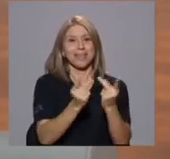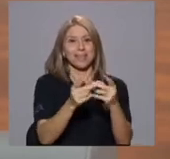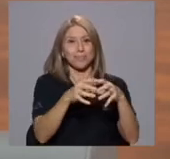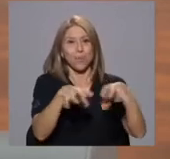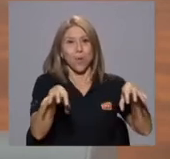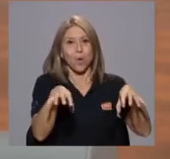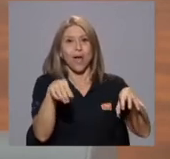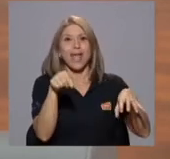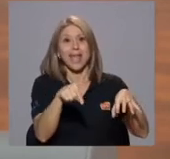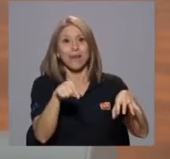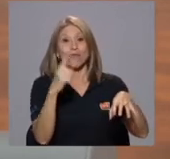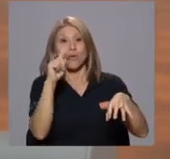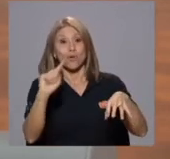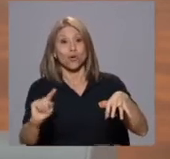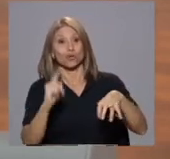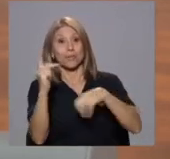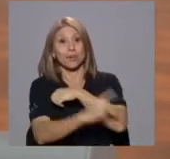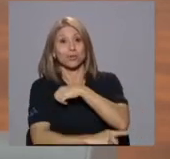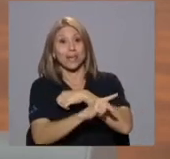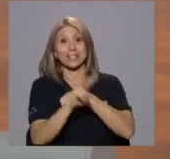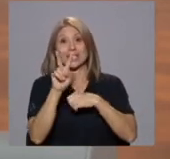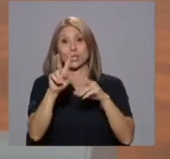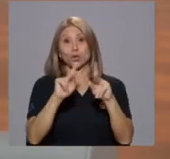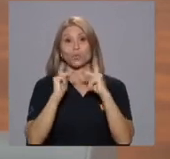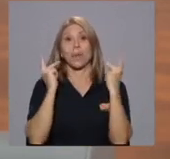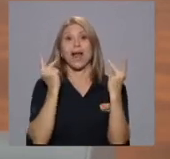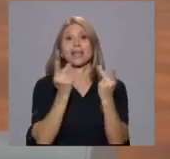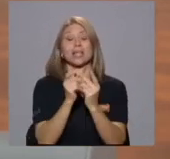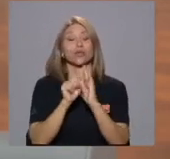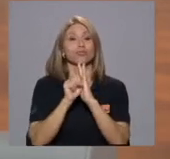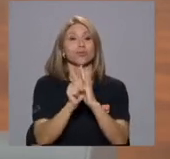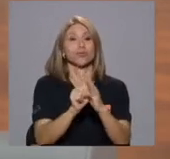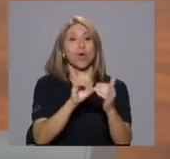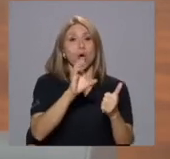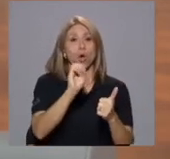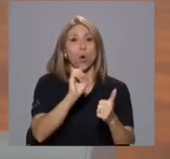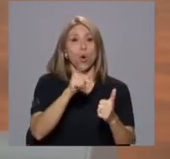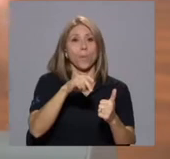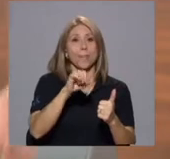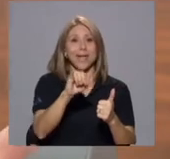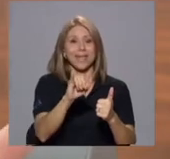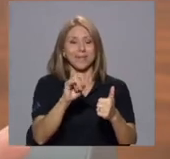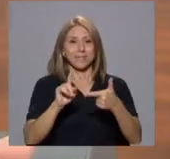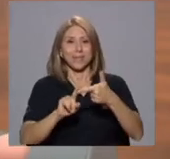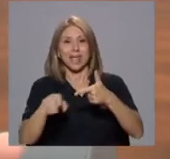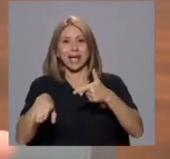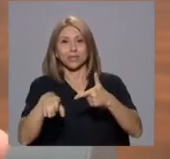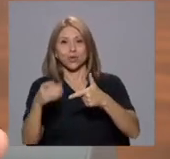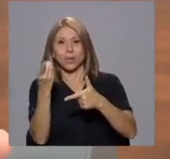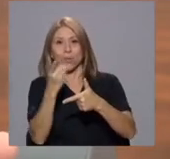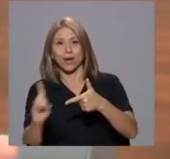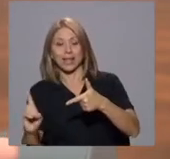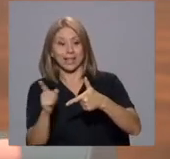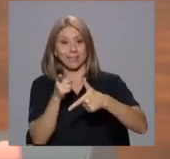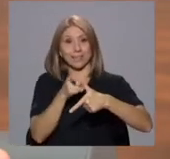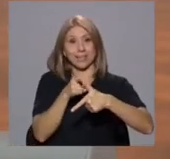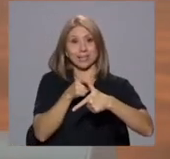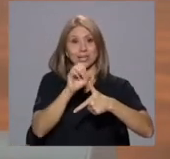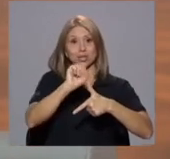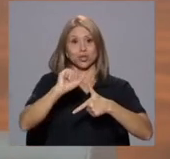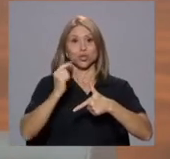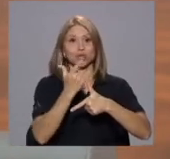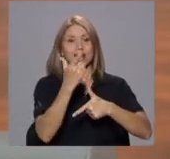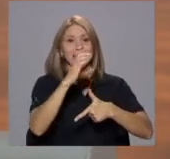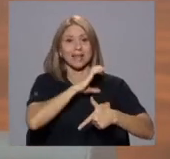se vio eran dos partidos emblemáticos, COPEI y Acción Democrática. COPEI, un partido social cristiano,